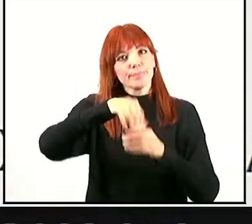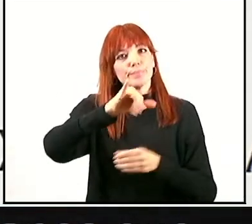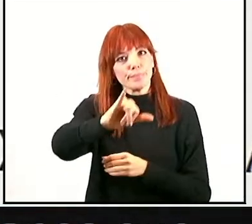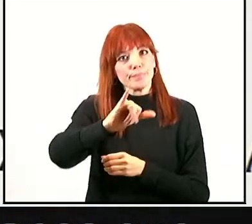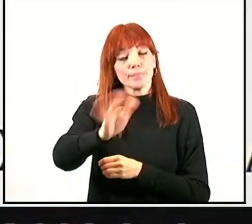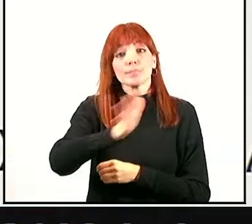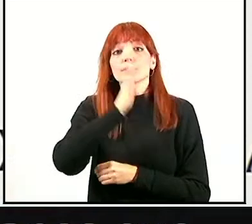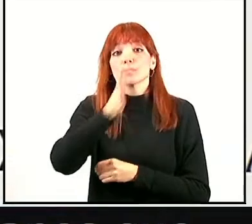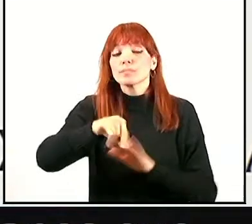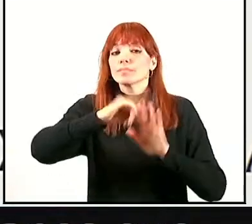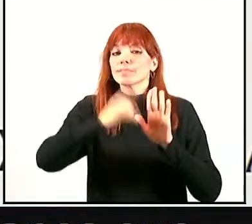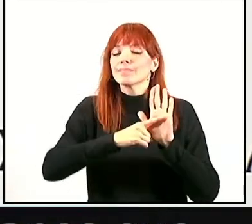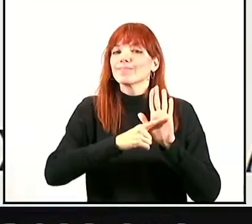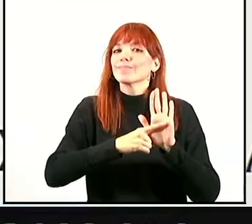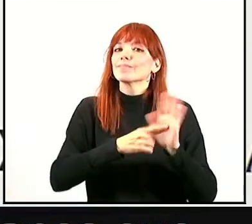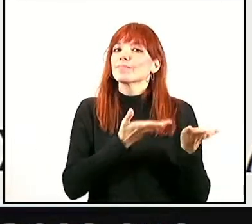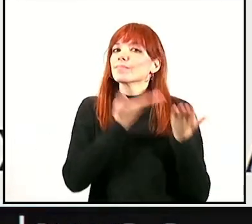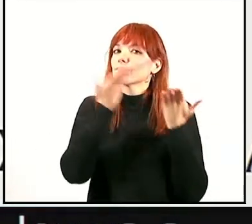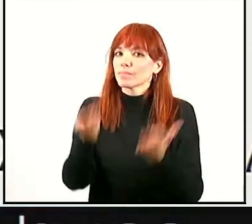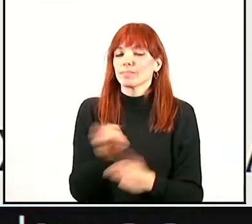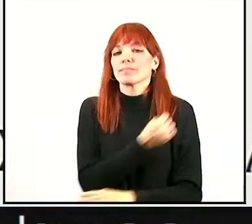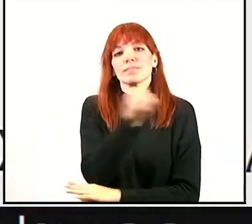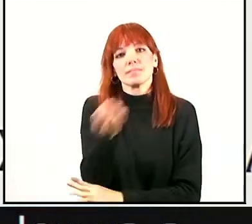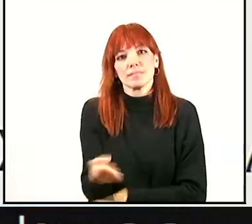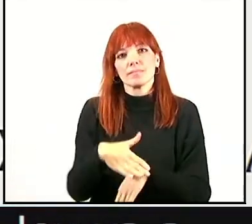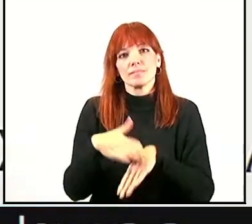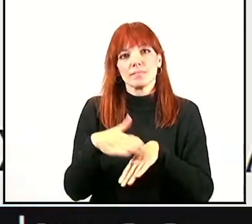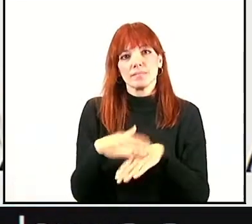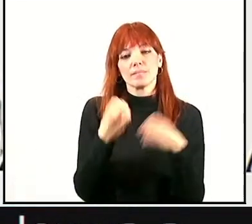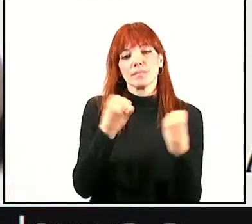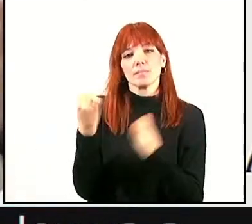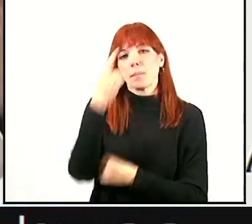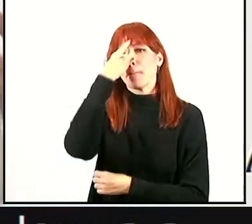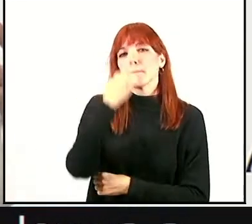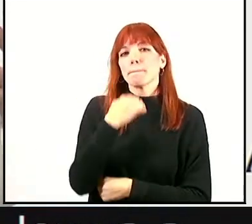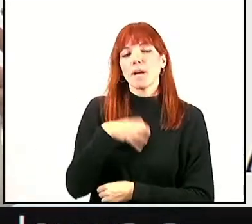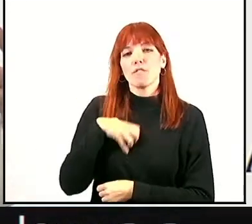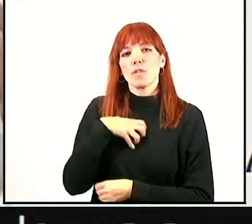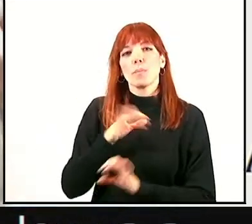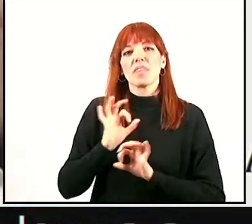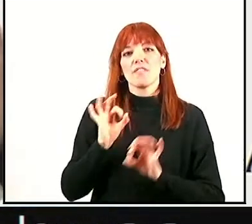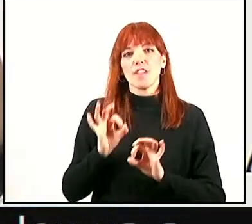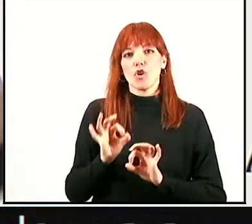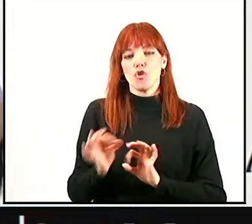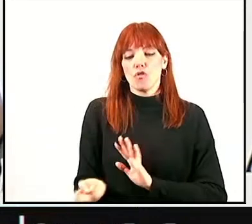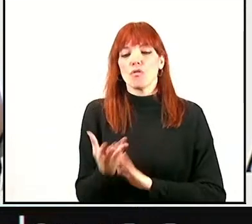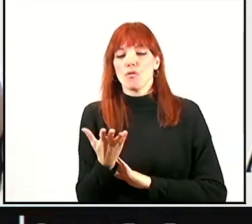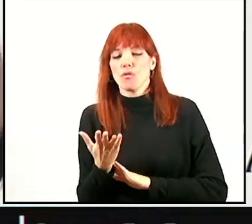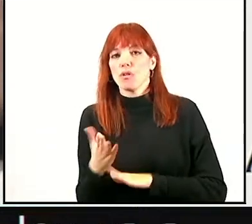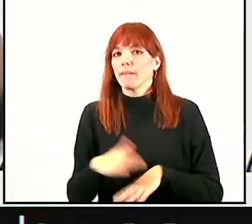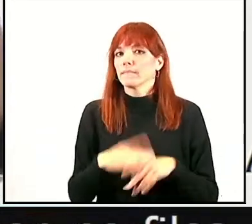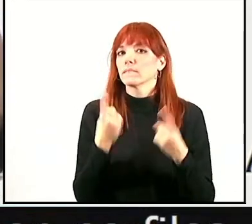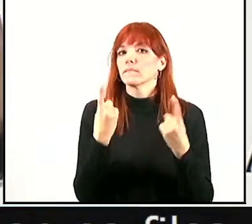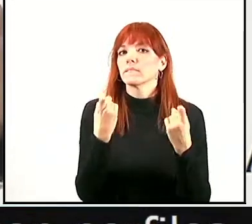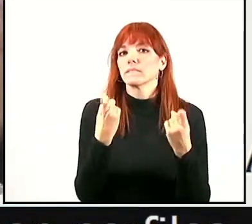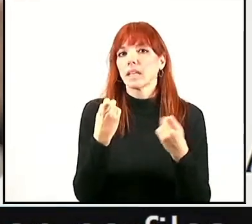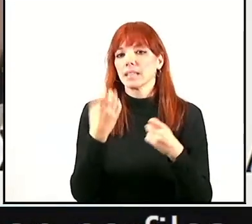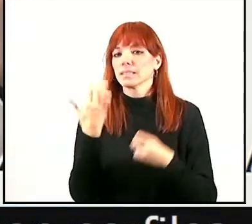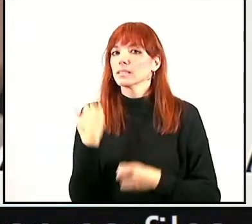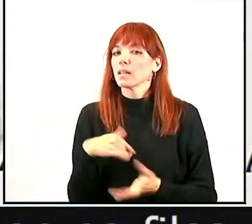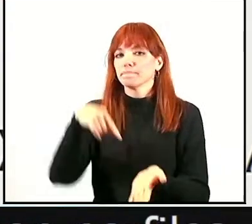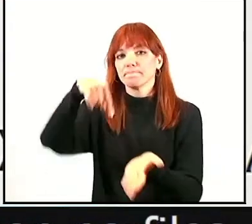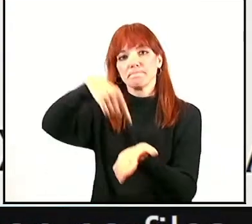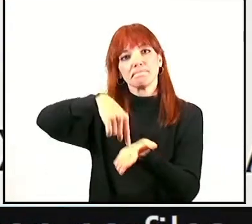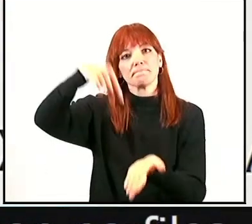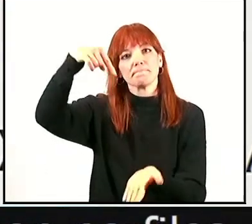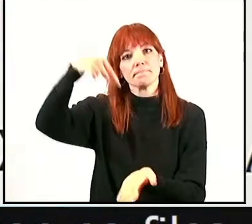ley va a armar mejor esa arquitectura institucional con perfiles funcionariales específicos, que es lo que necesita y lo que ya reclama este